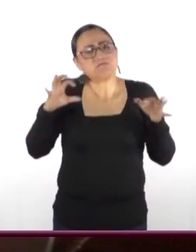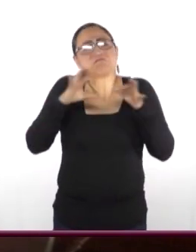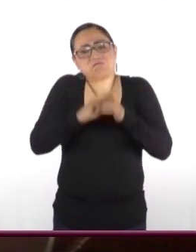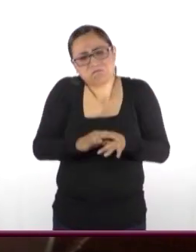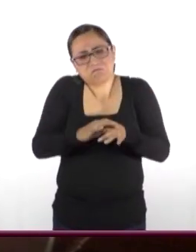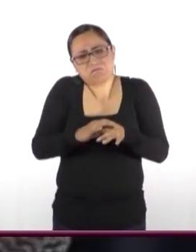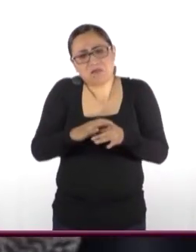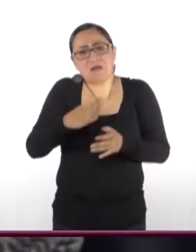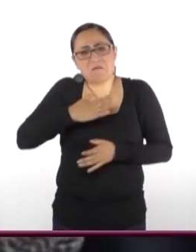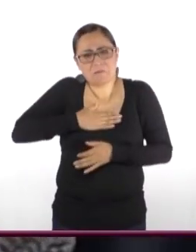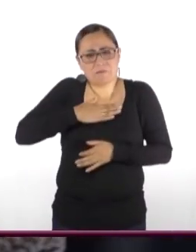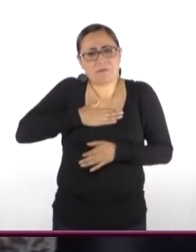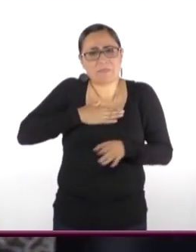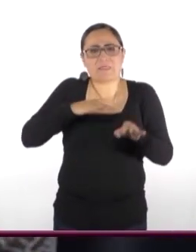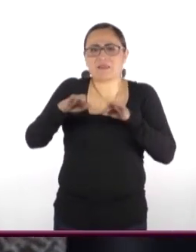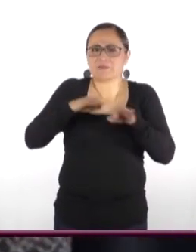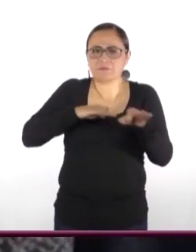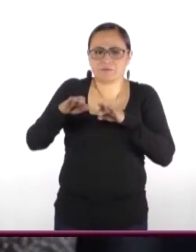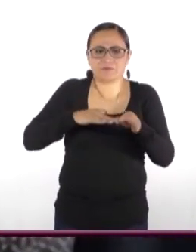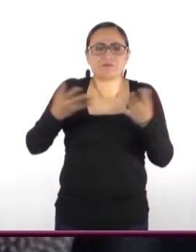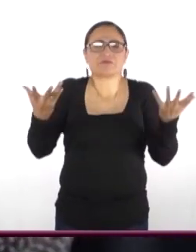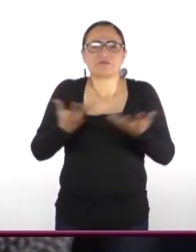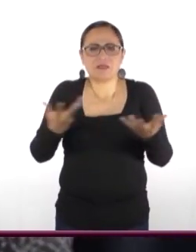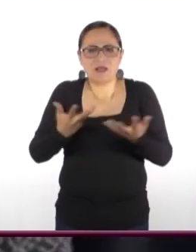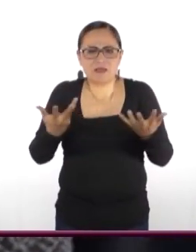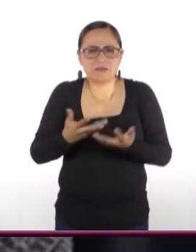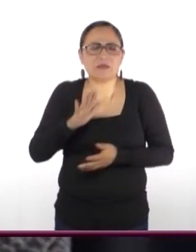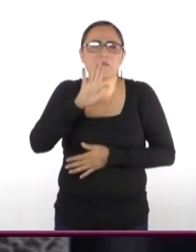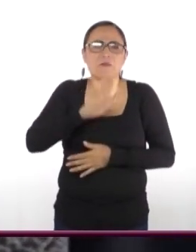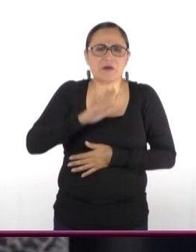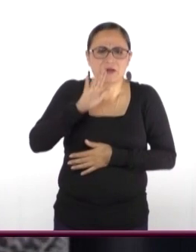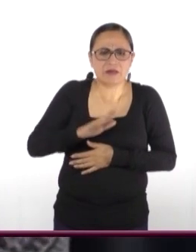que es inevitable. Mi trabajo es un trabajo de